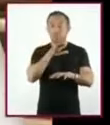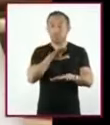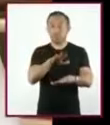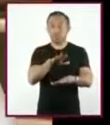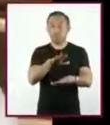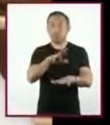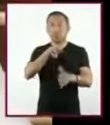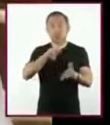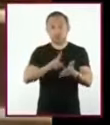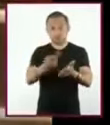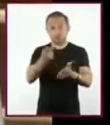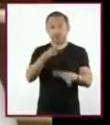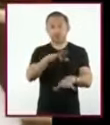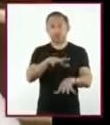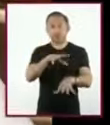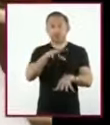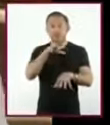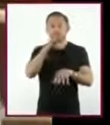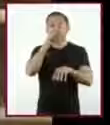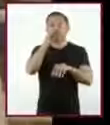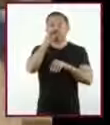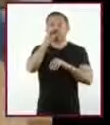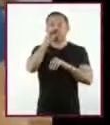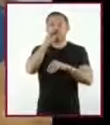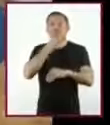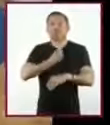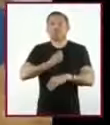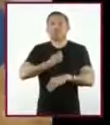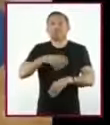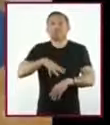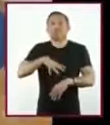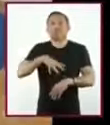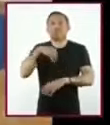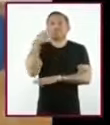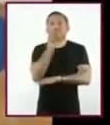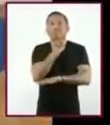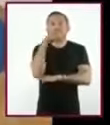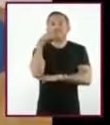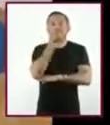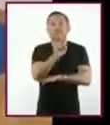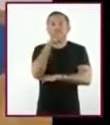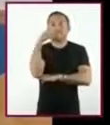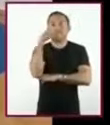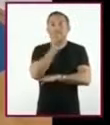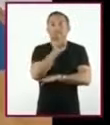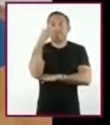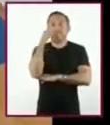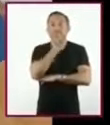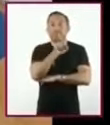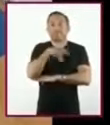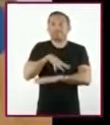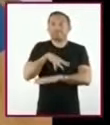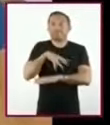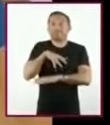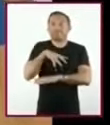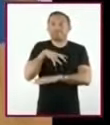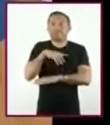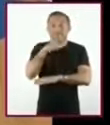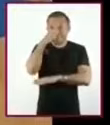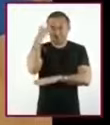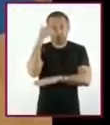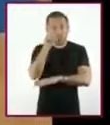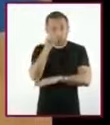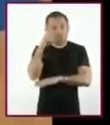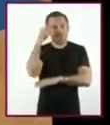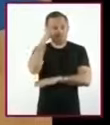y vuelves con las flexiones espinales. Este ejercicio te va a resultar un poco duro. Empieza